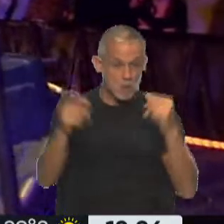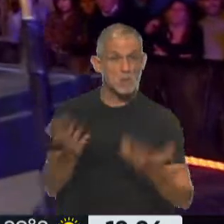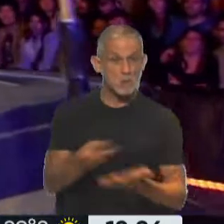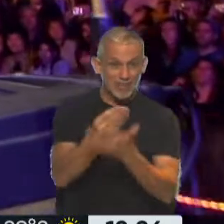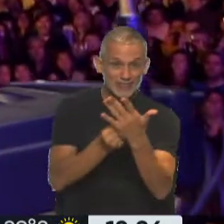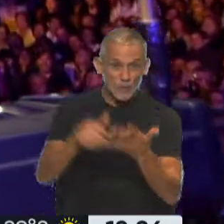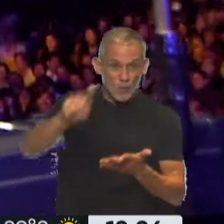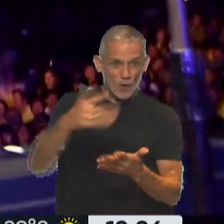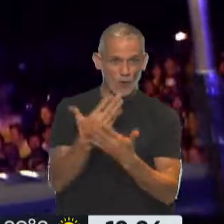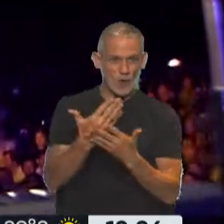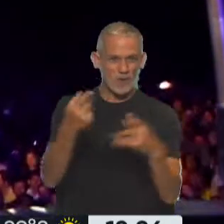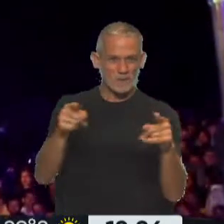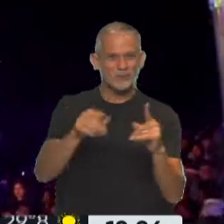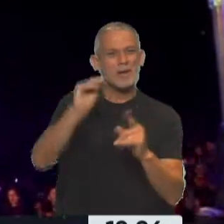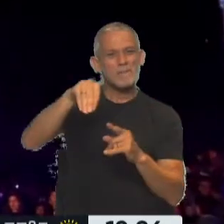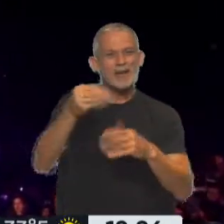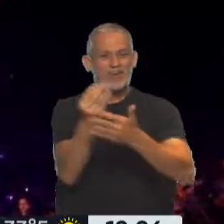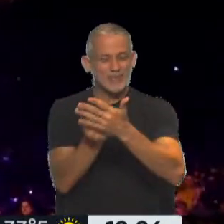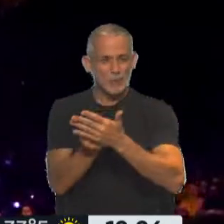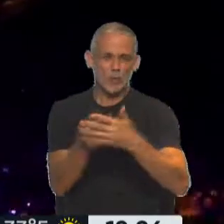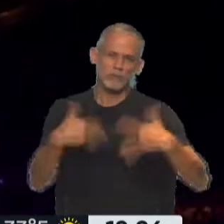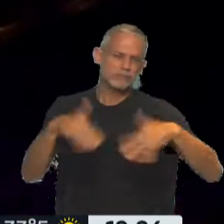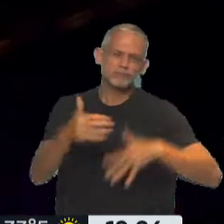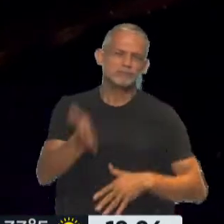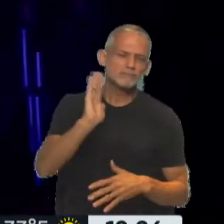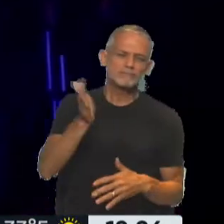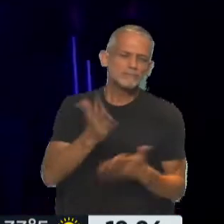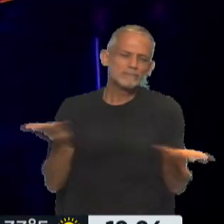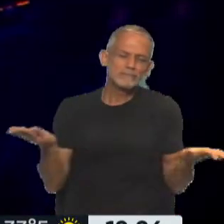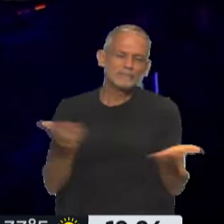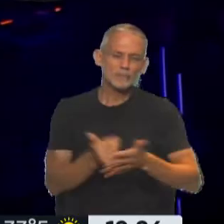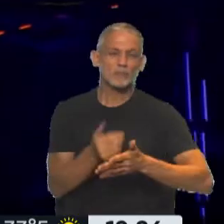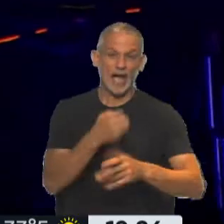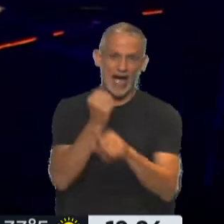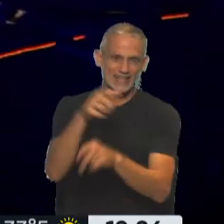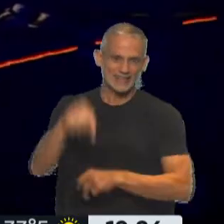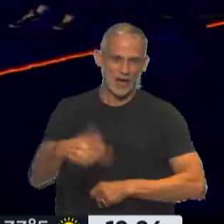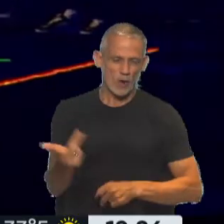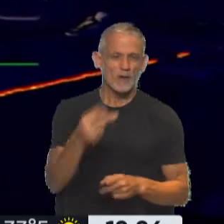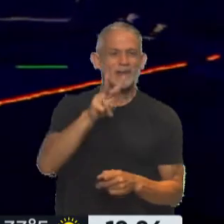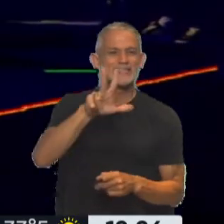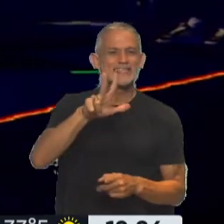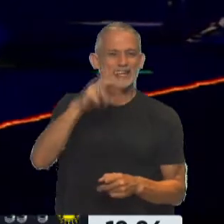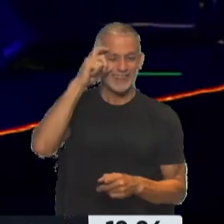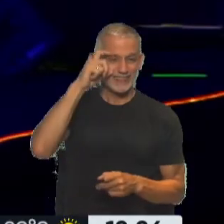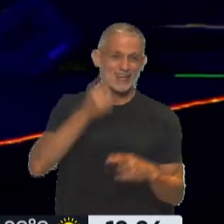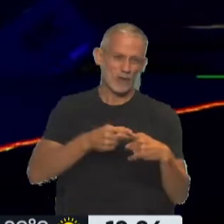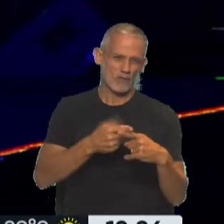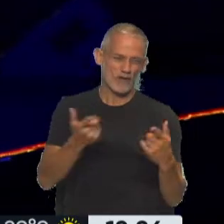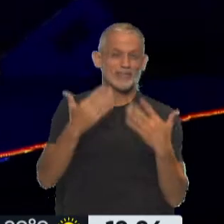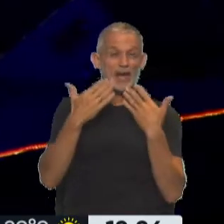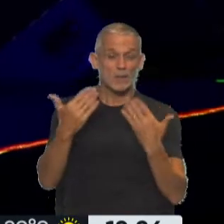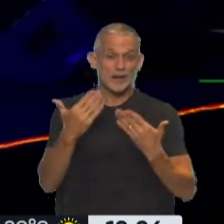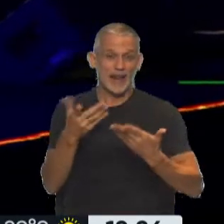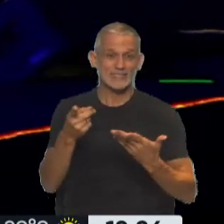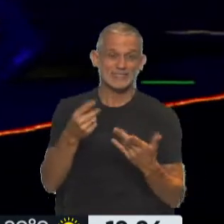ver de Luis Alberto, que es sin fin, ¿no?, esa producción y que nos lleva al día de hoy para tenerlo presente, para celebrar y agradecer